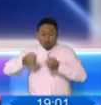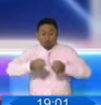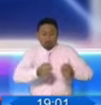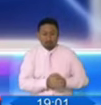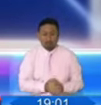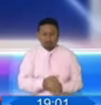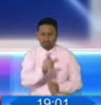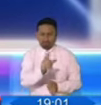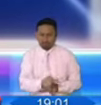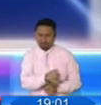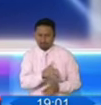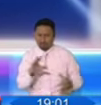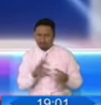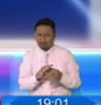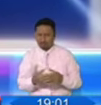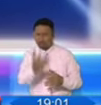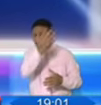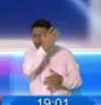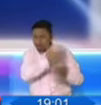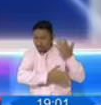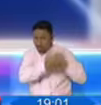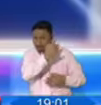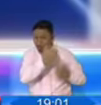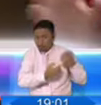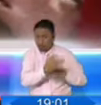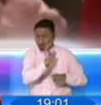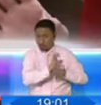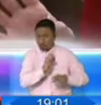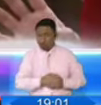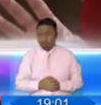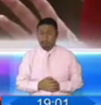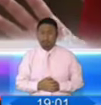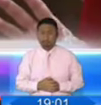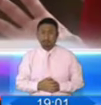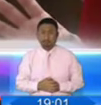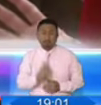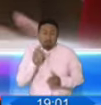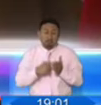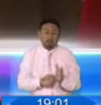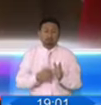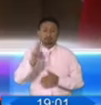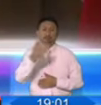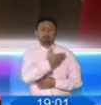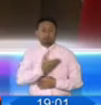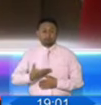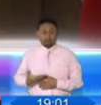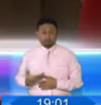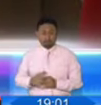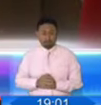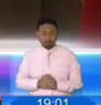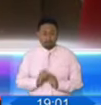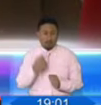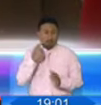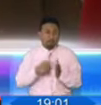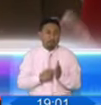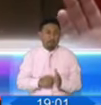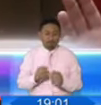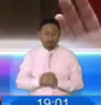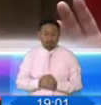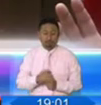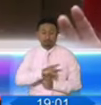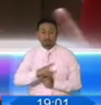personas vinculadas con el pasado oscuro del país. Entre los casos, el segundo mandatario citó la supuesta entrega